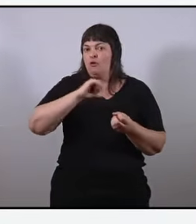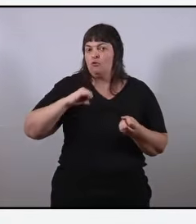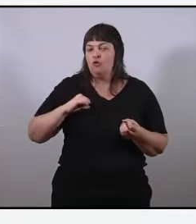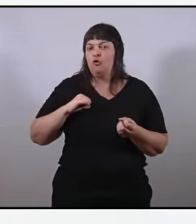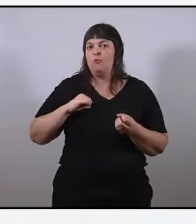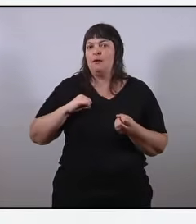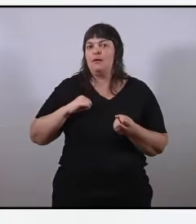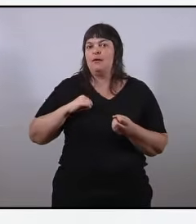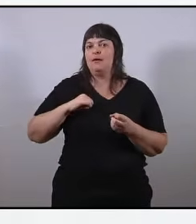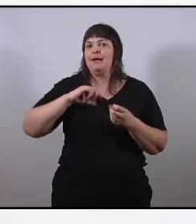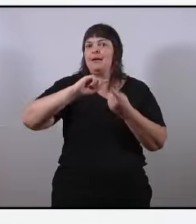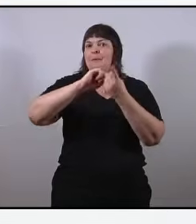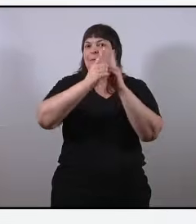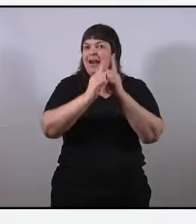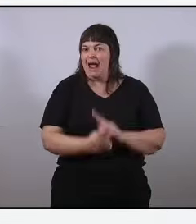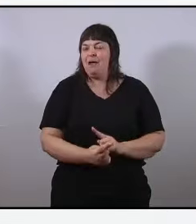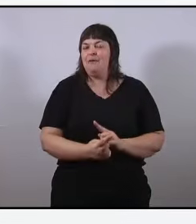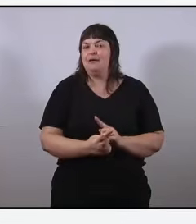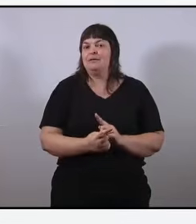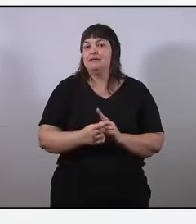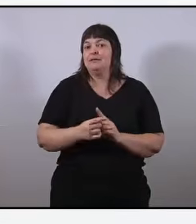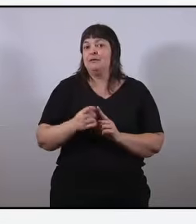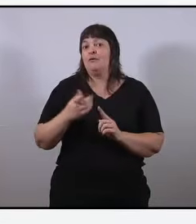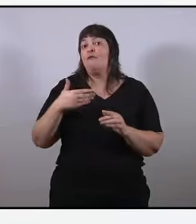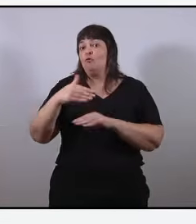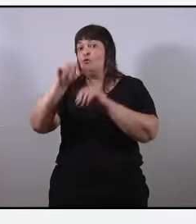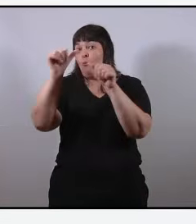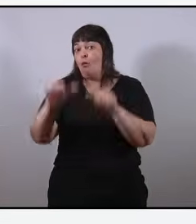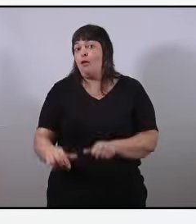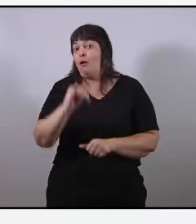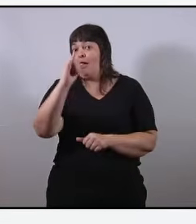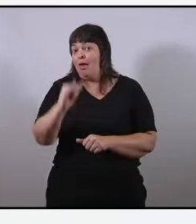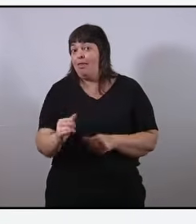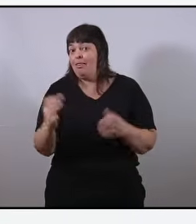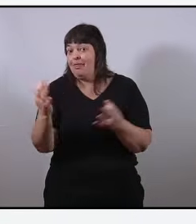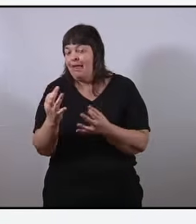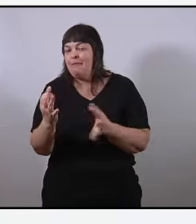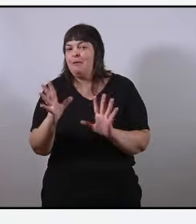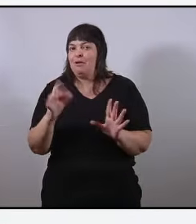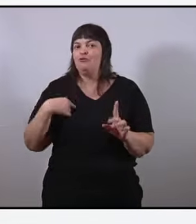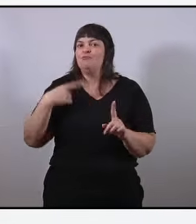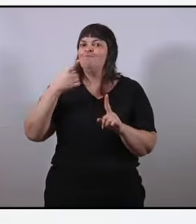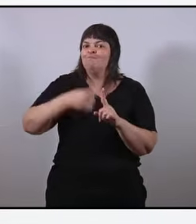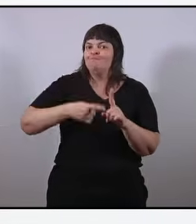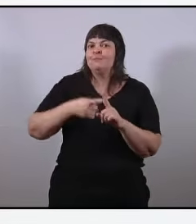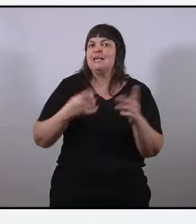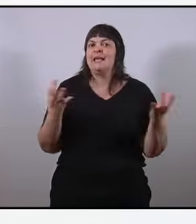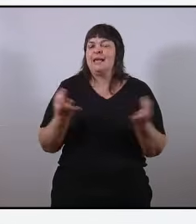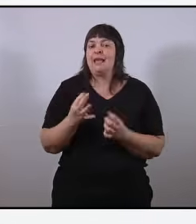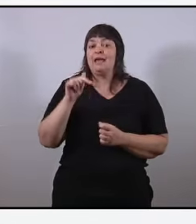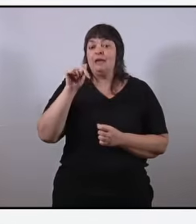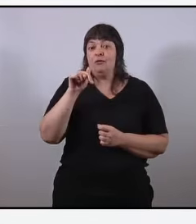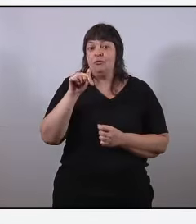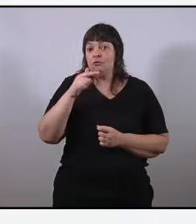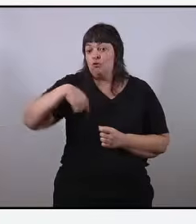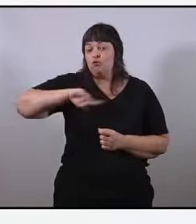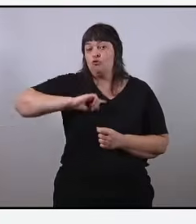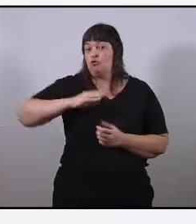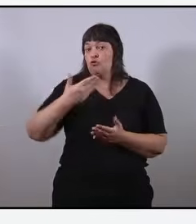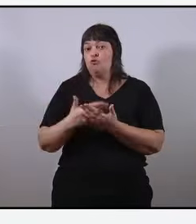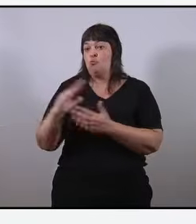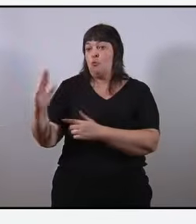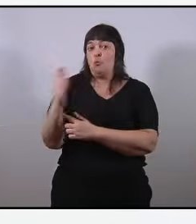serie de variables que iba a tener en teoría ese futuro modelo, pero sí que quiero insistir en que a día de hoy no contamos con una